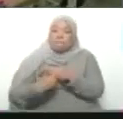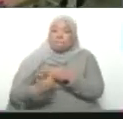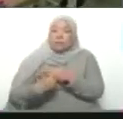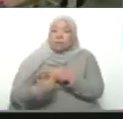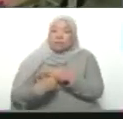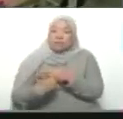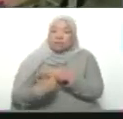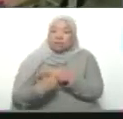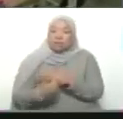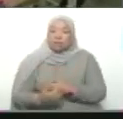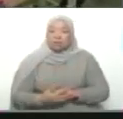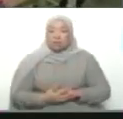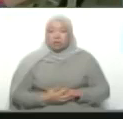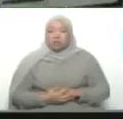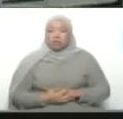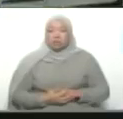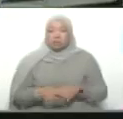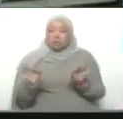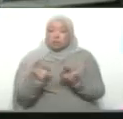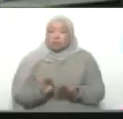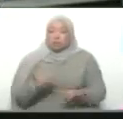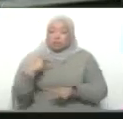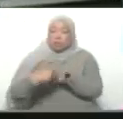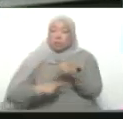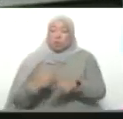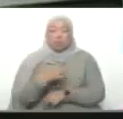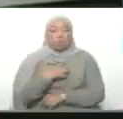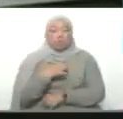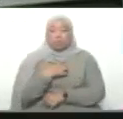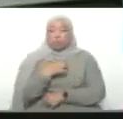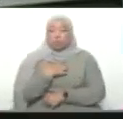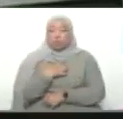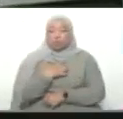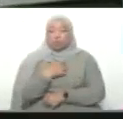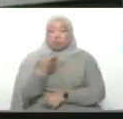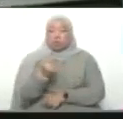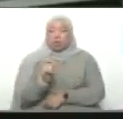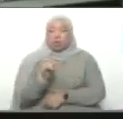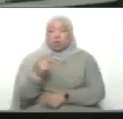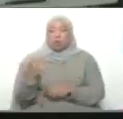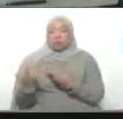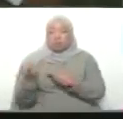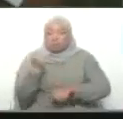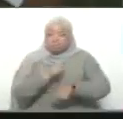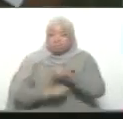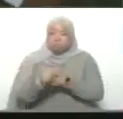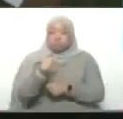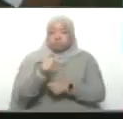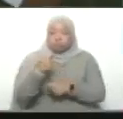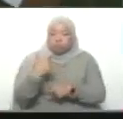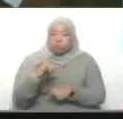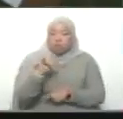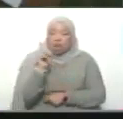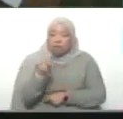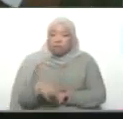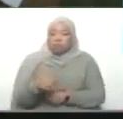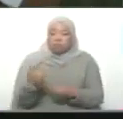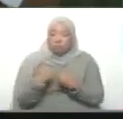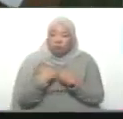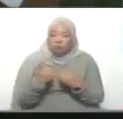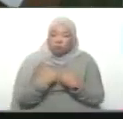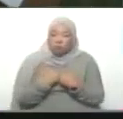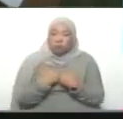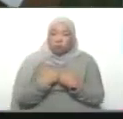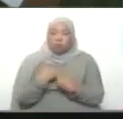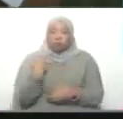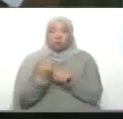amenazas. No hemos retrocedido. Ah, hemos tenido heridas, las estamos curando, las heridas.